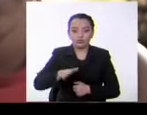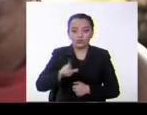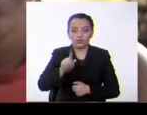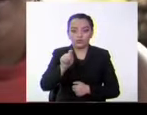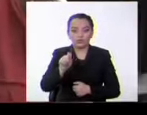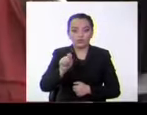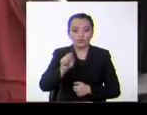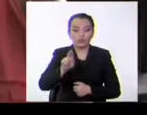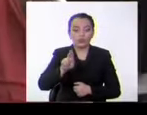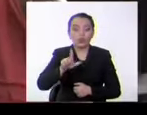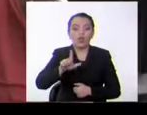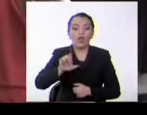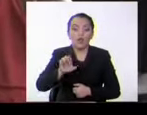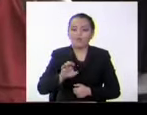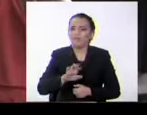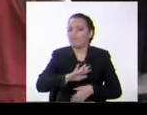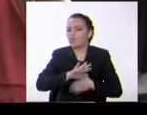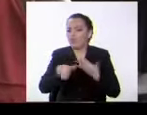toda cosa.